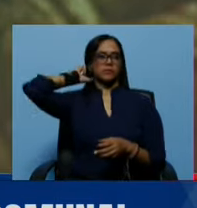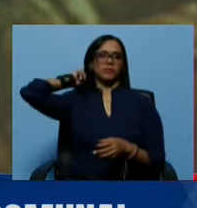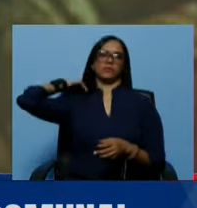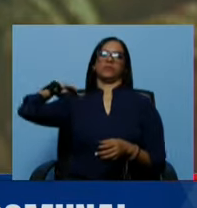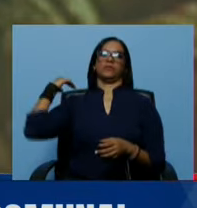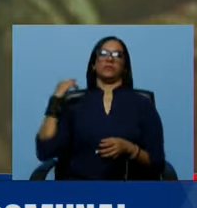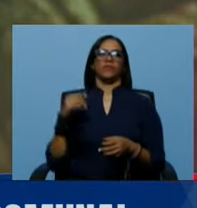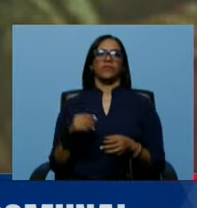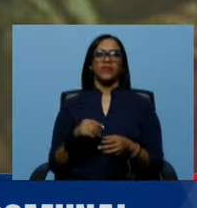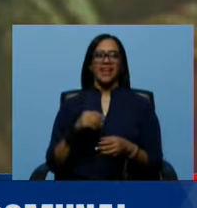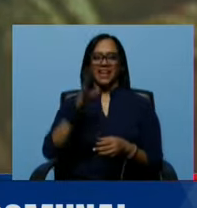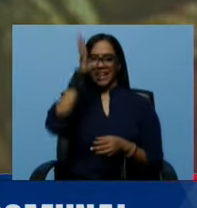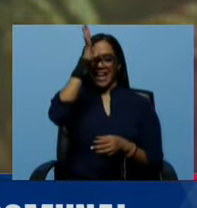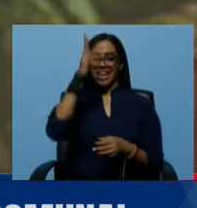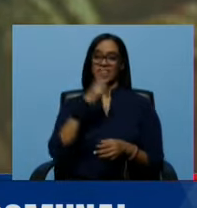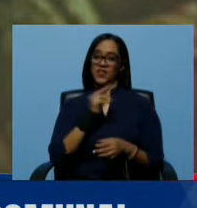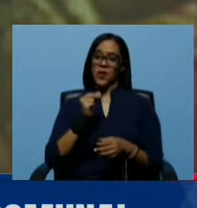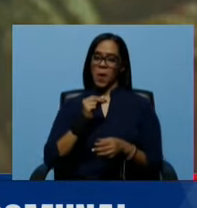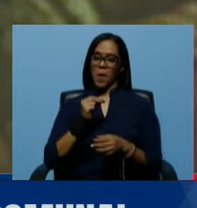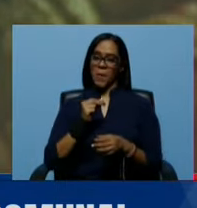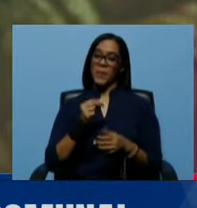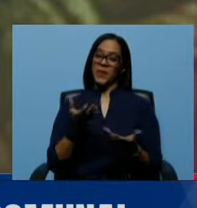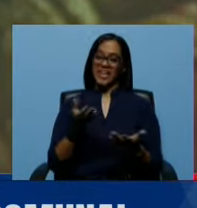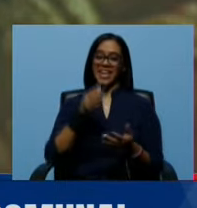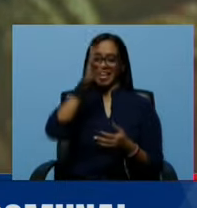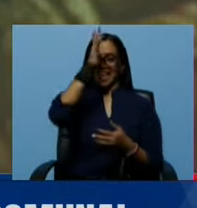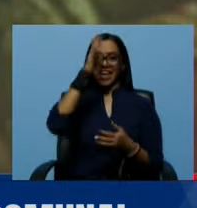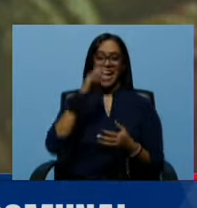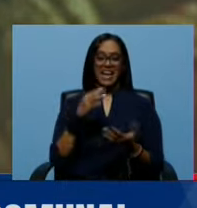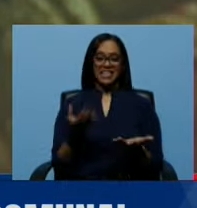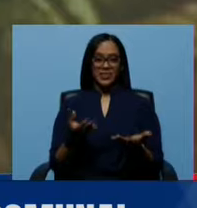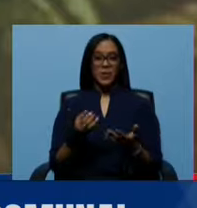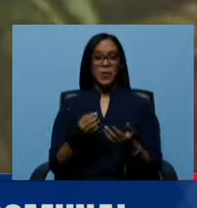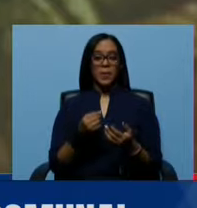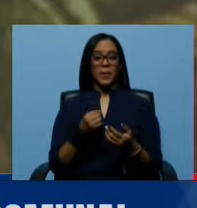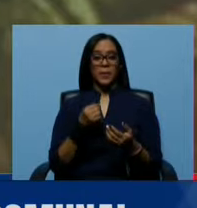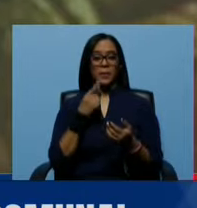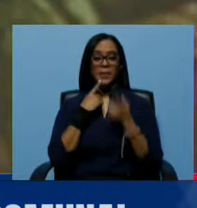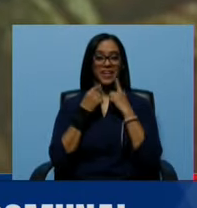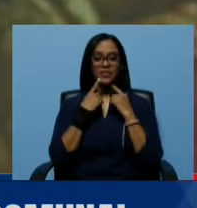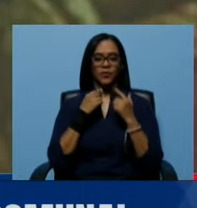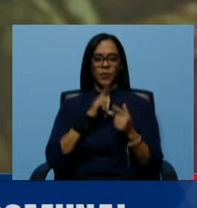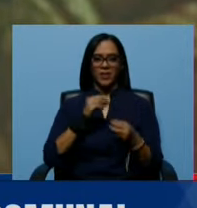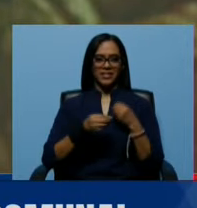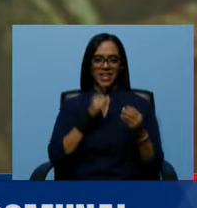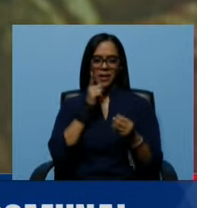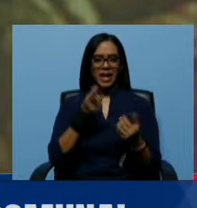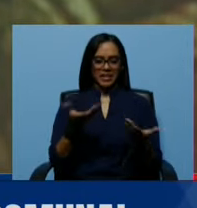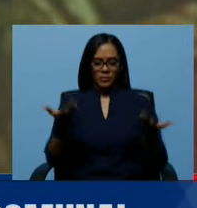Gallo no, porque el gallo pinto no puede hacerle daño a su compadre, ¿verdad?